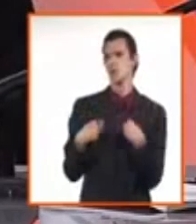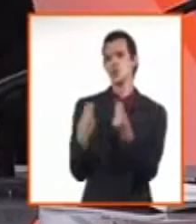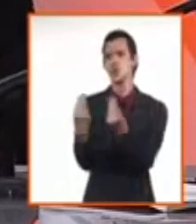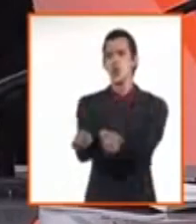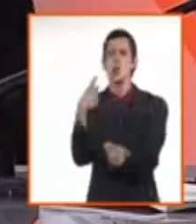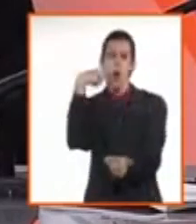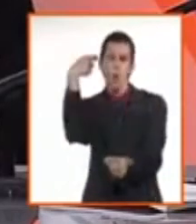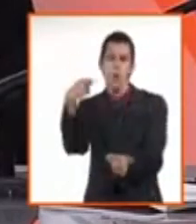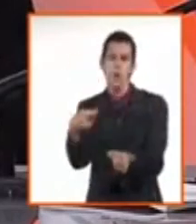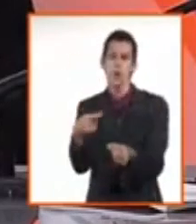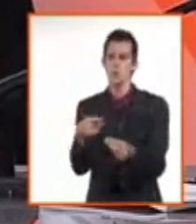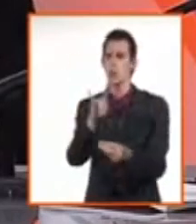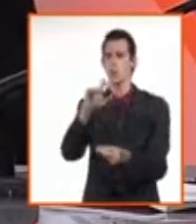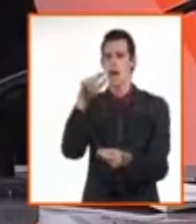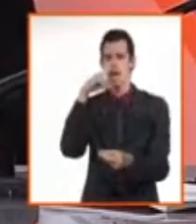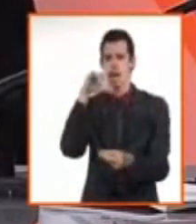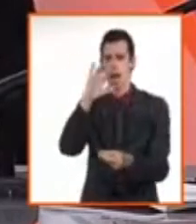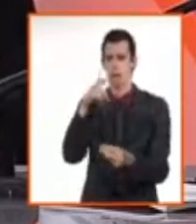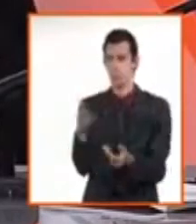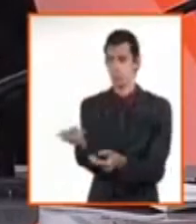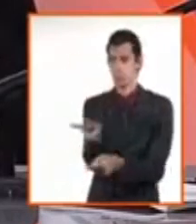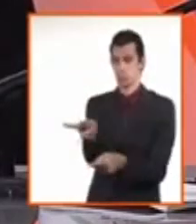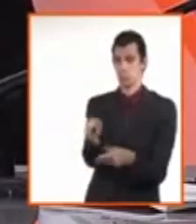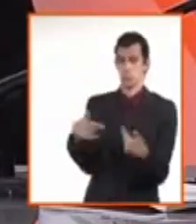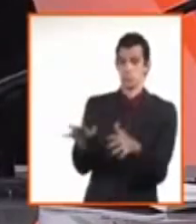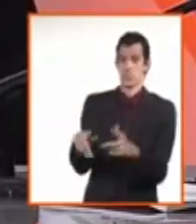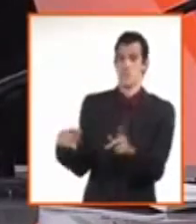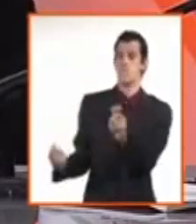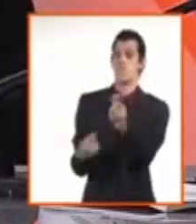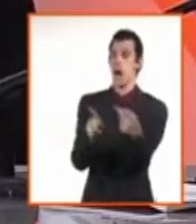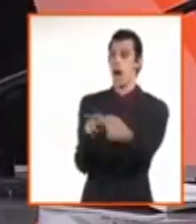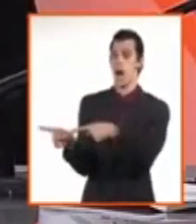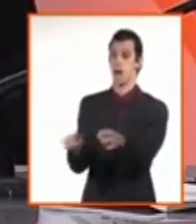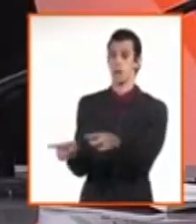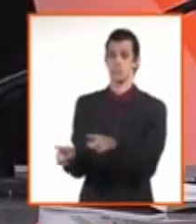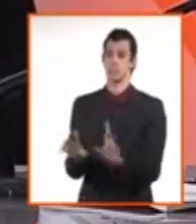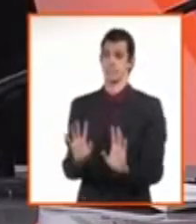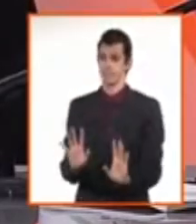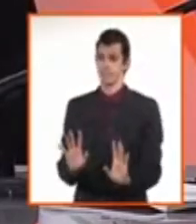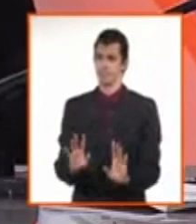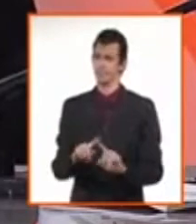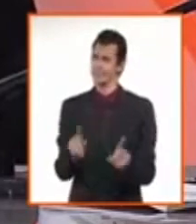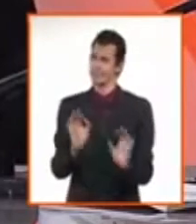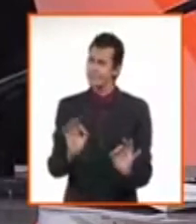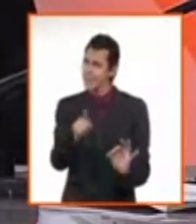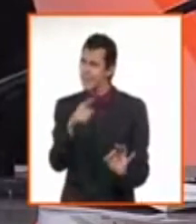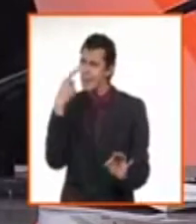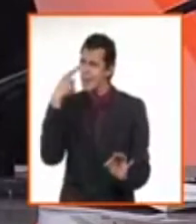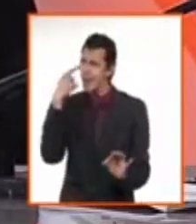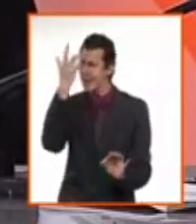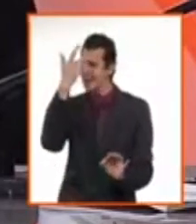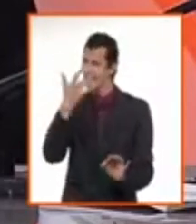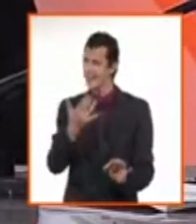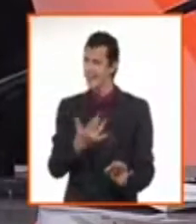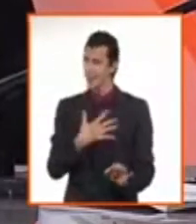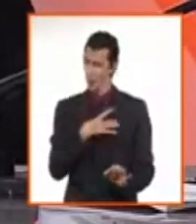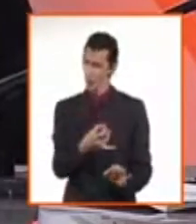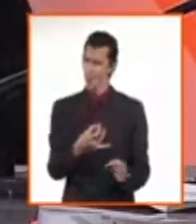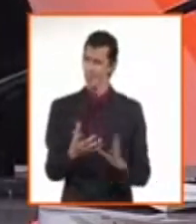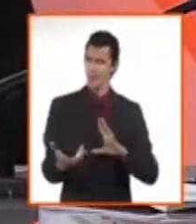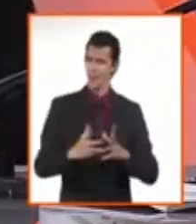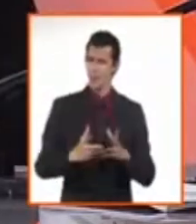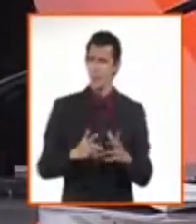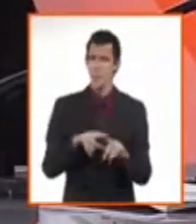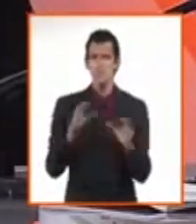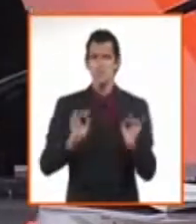eeuu es muestra de su visión racista xenófoba y expoliadora de los migrantes no atiende en modo alguno las causas reales